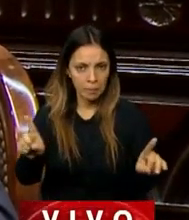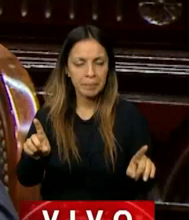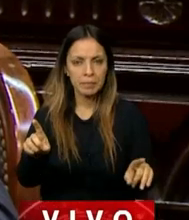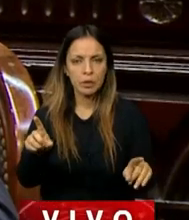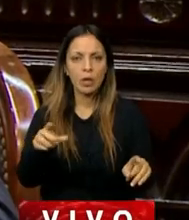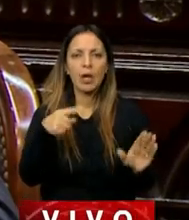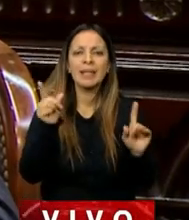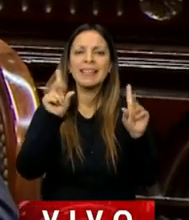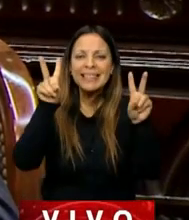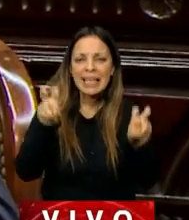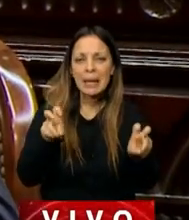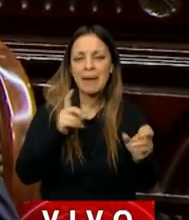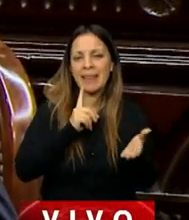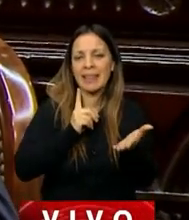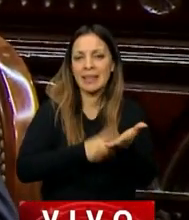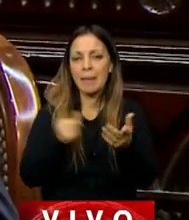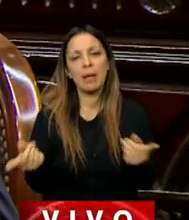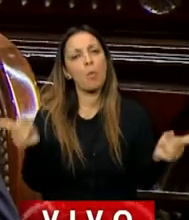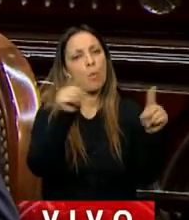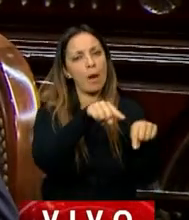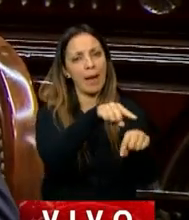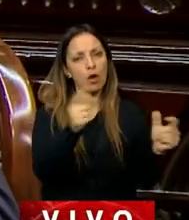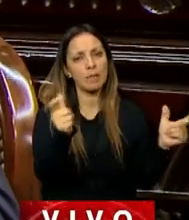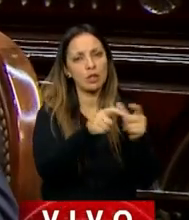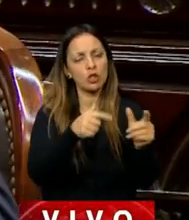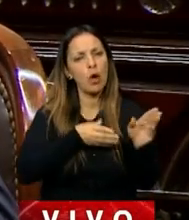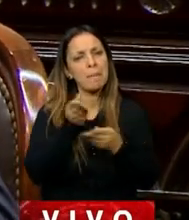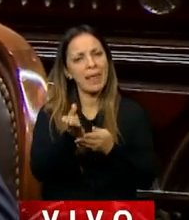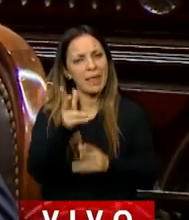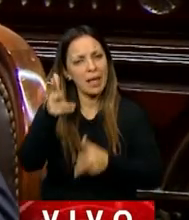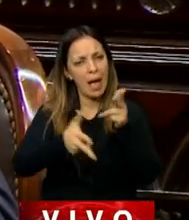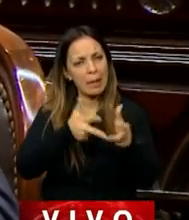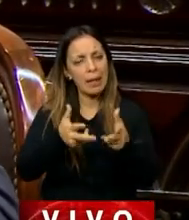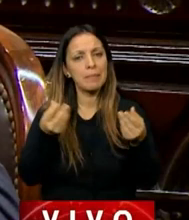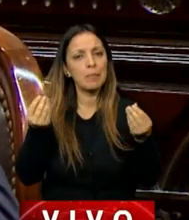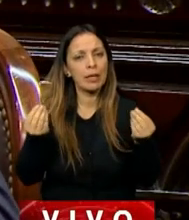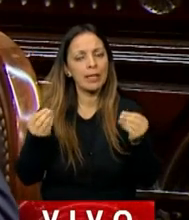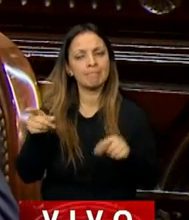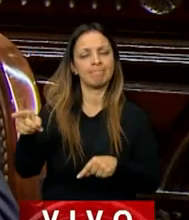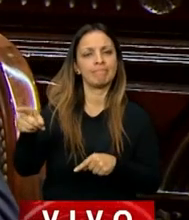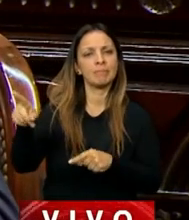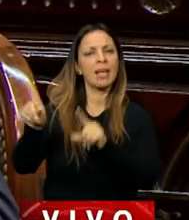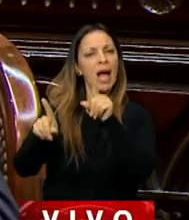los dictámenes con vuelta a comisión, sino que se lo he pedido porque algún diputado